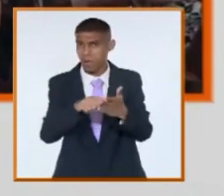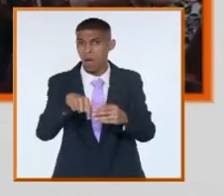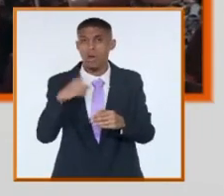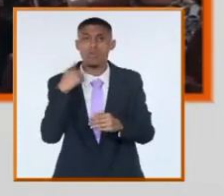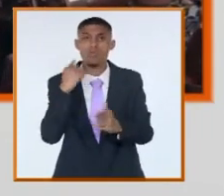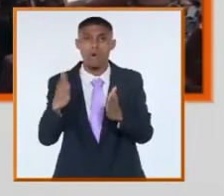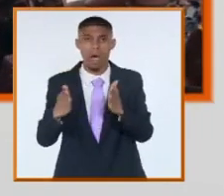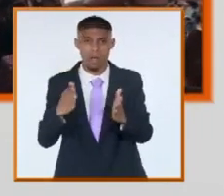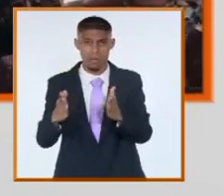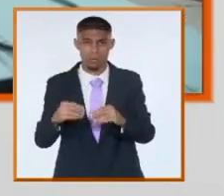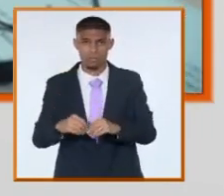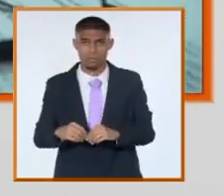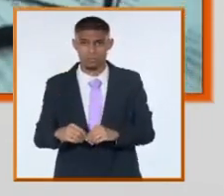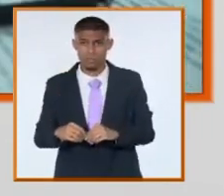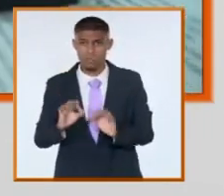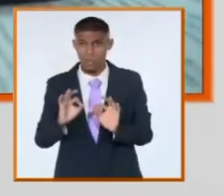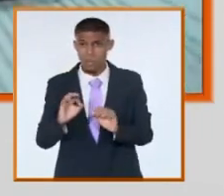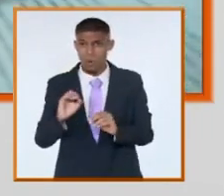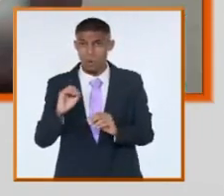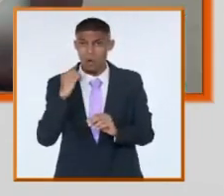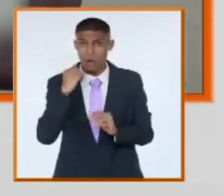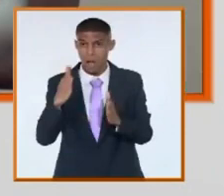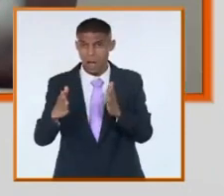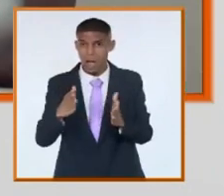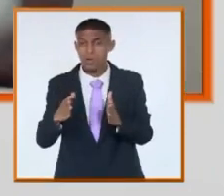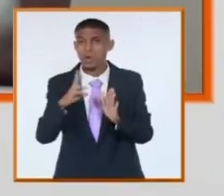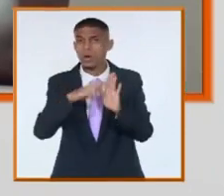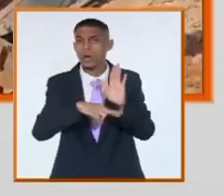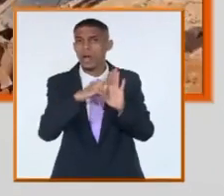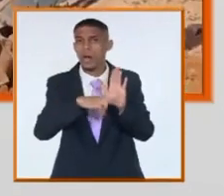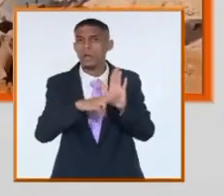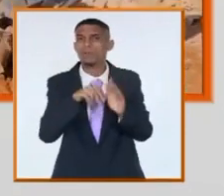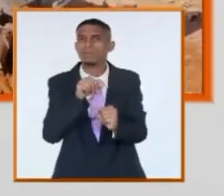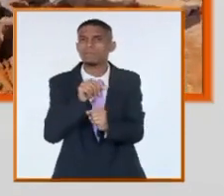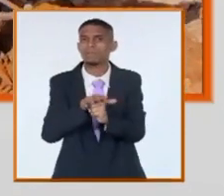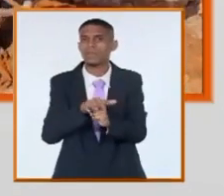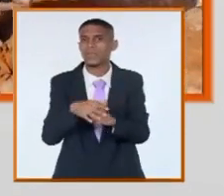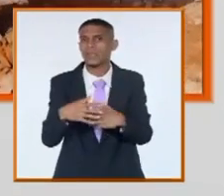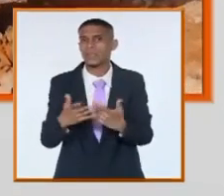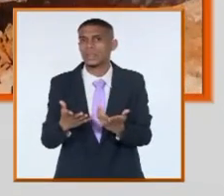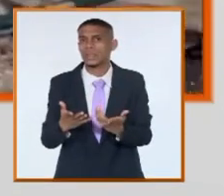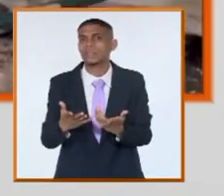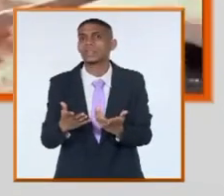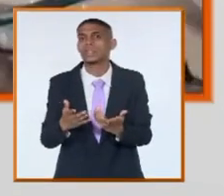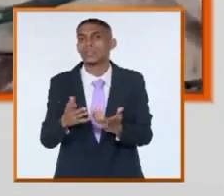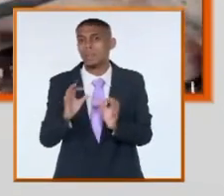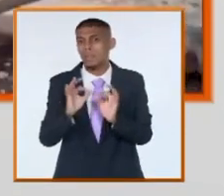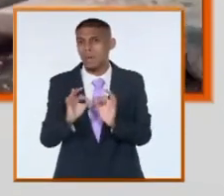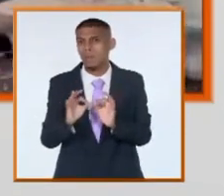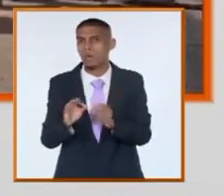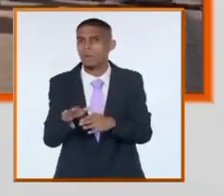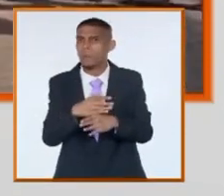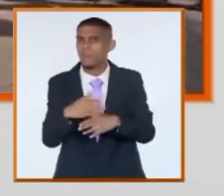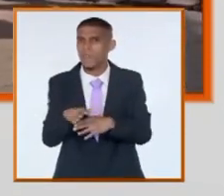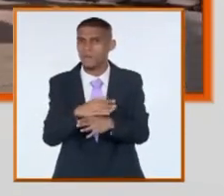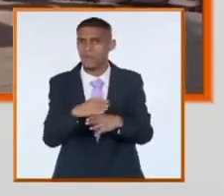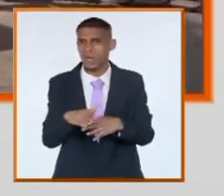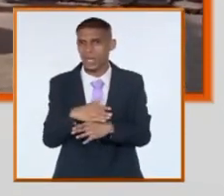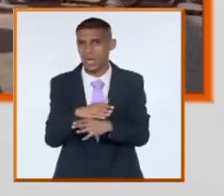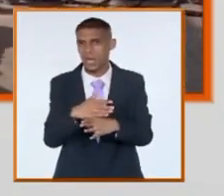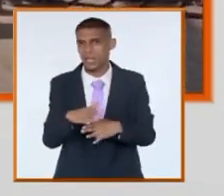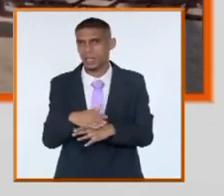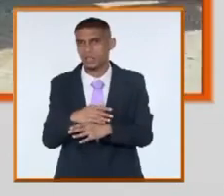a partir del año vamos entonces en el reglamento empezar a aplicar las cosas que se aplican